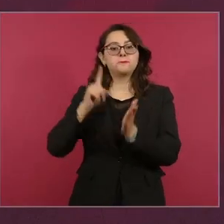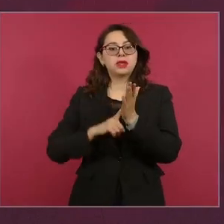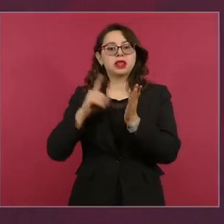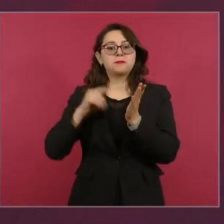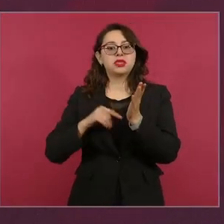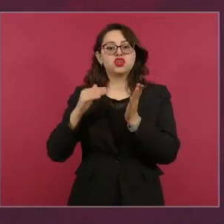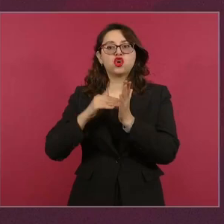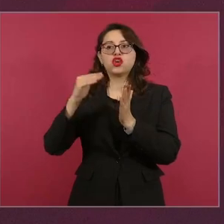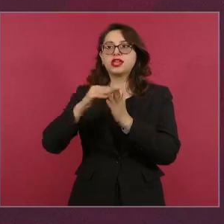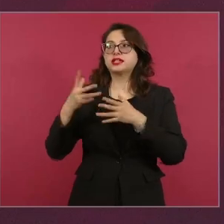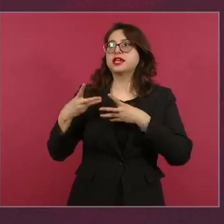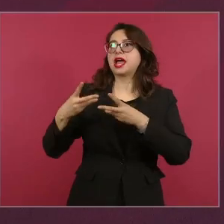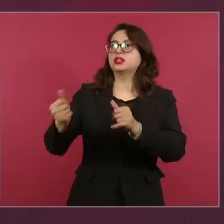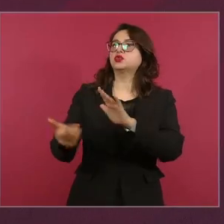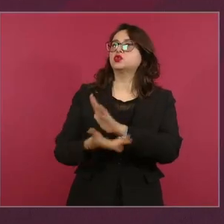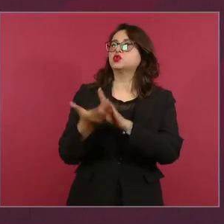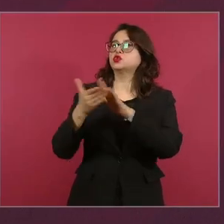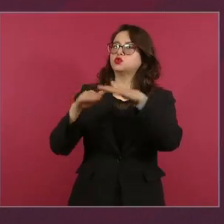la gente?